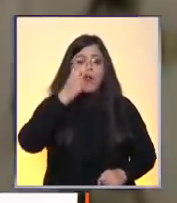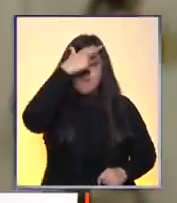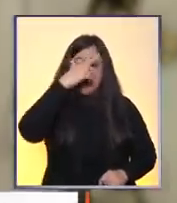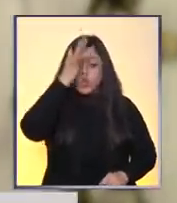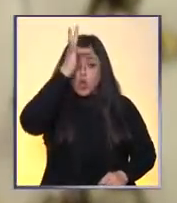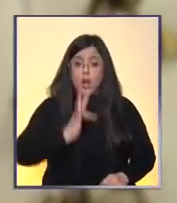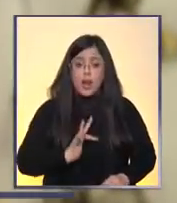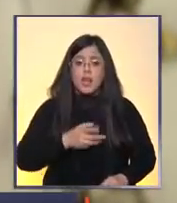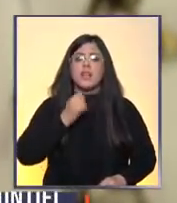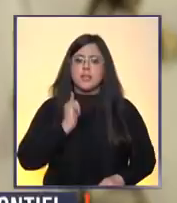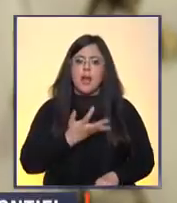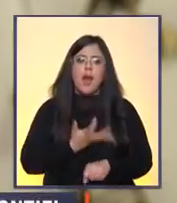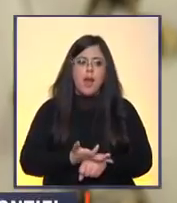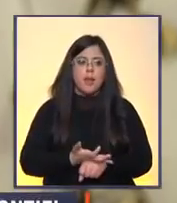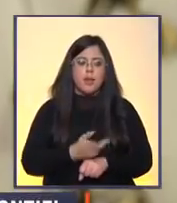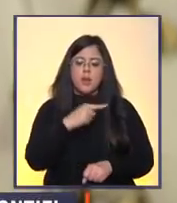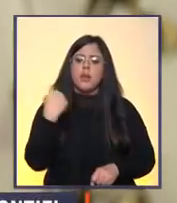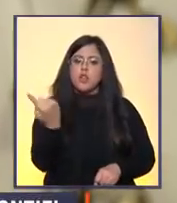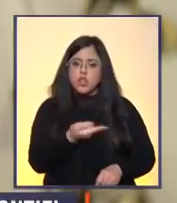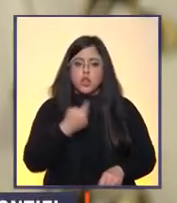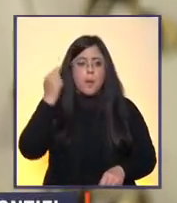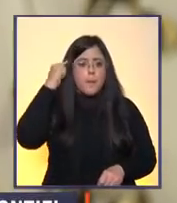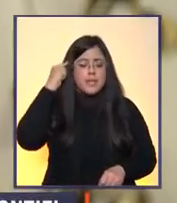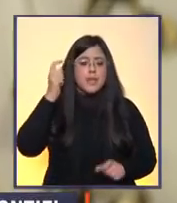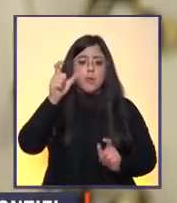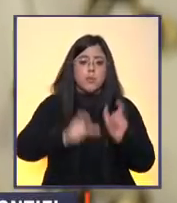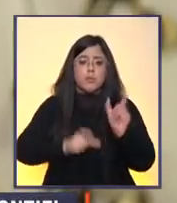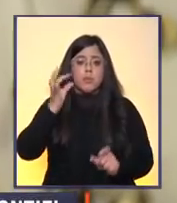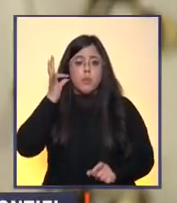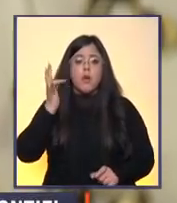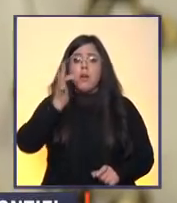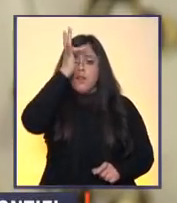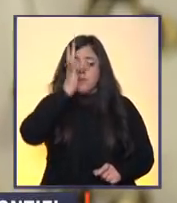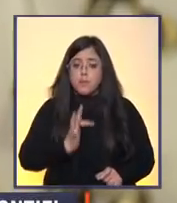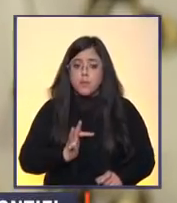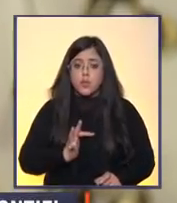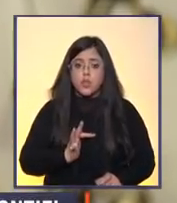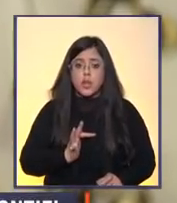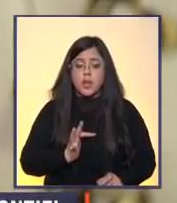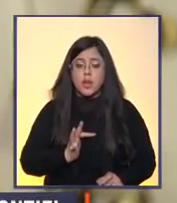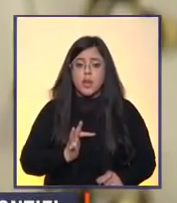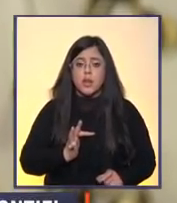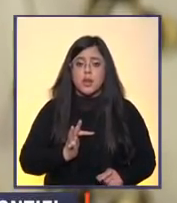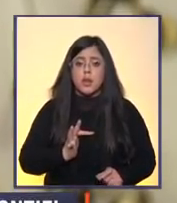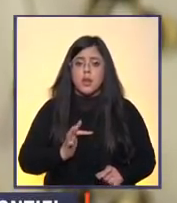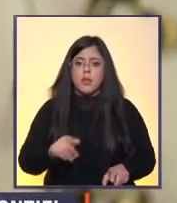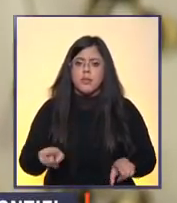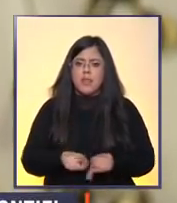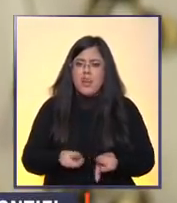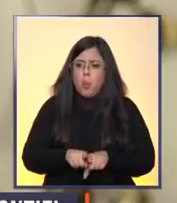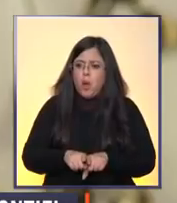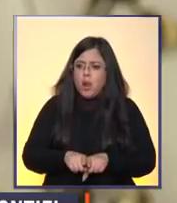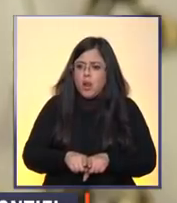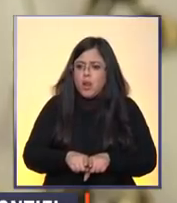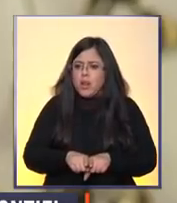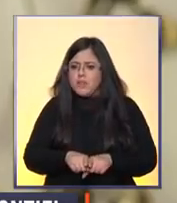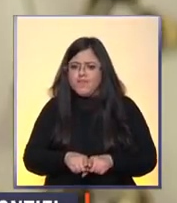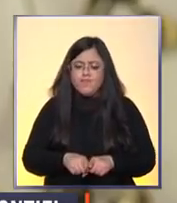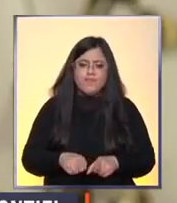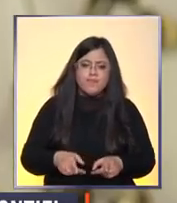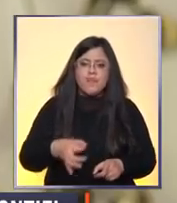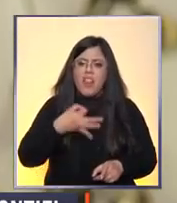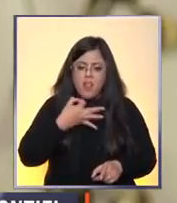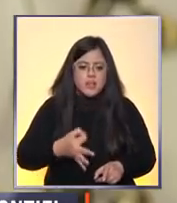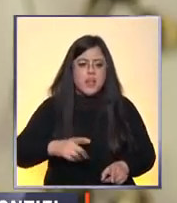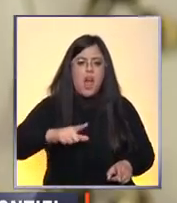Aún nosotros creemos que estas funcionarias no han sido totalmente resarcidas, digamos, porque efectivamente en su momento se les cuestionó. Se cuestionó que ella era la